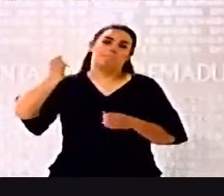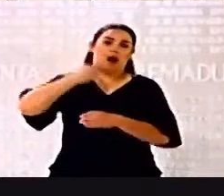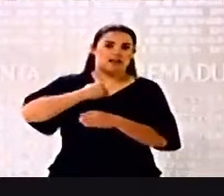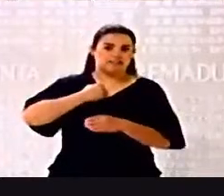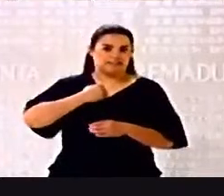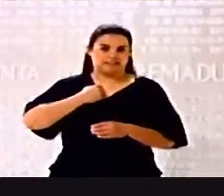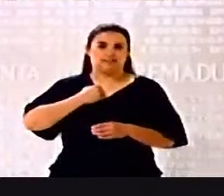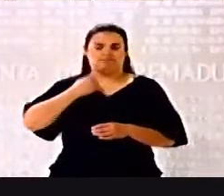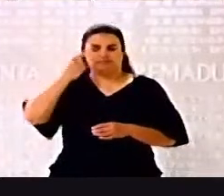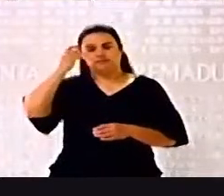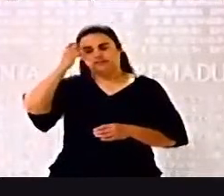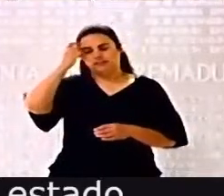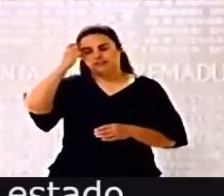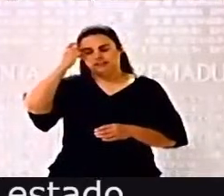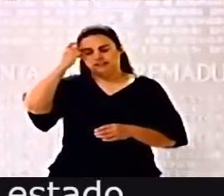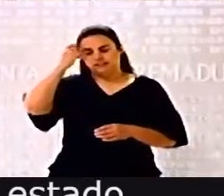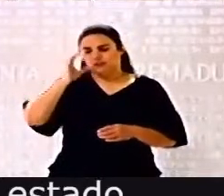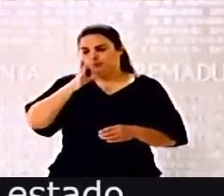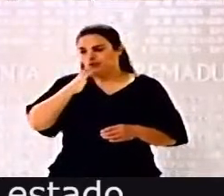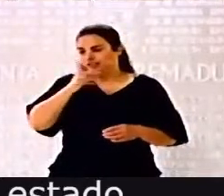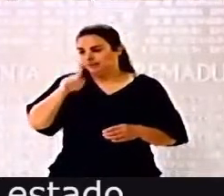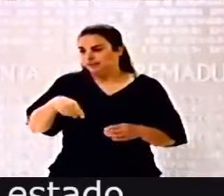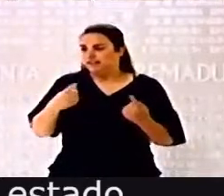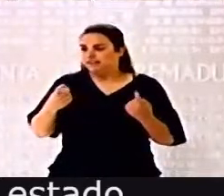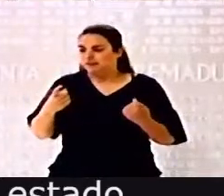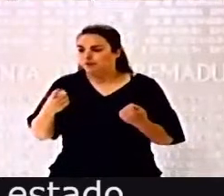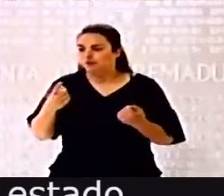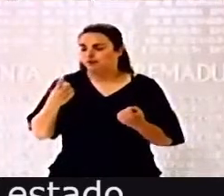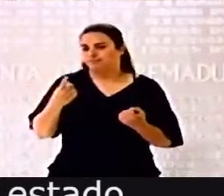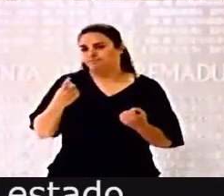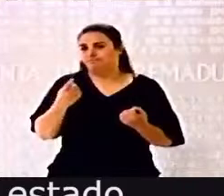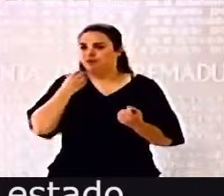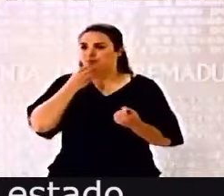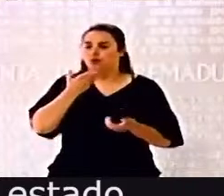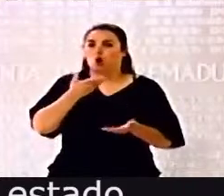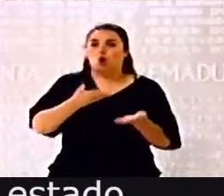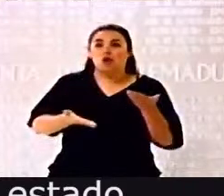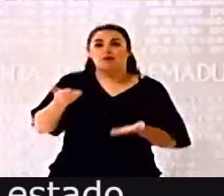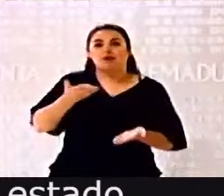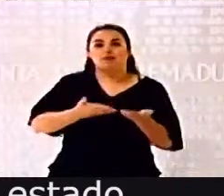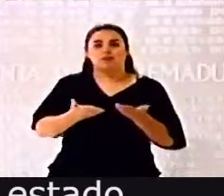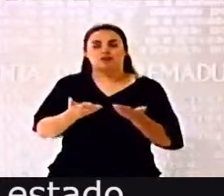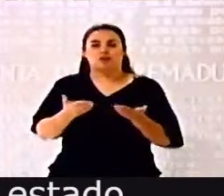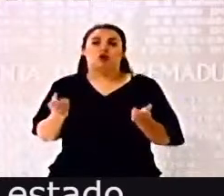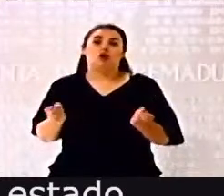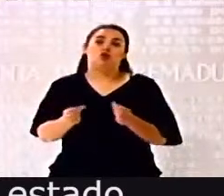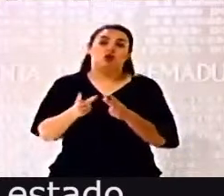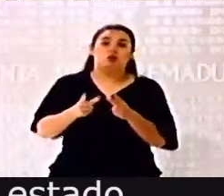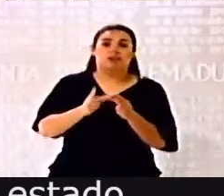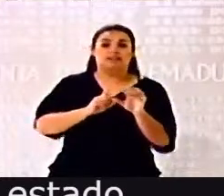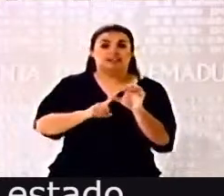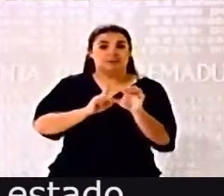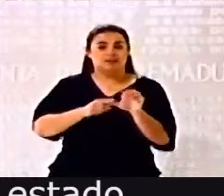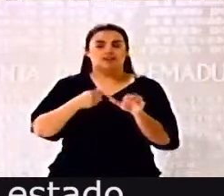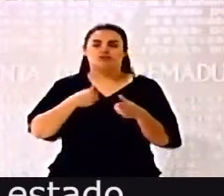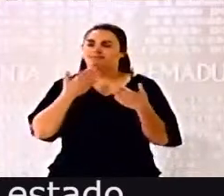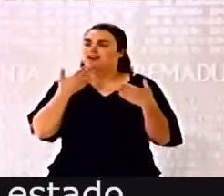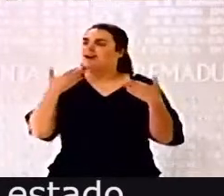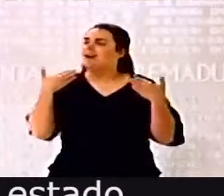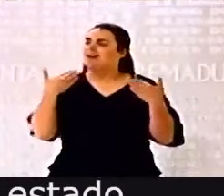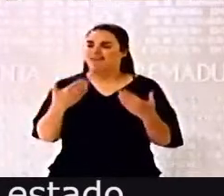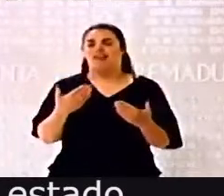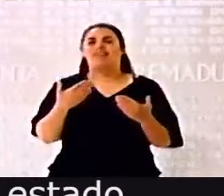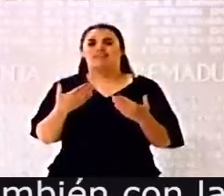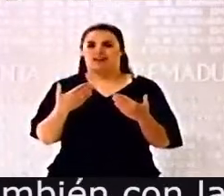y porque es necesario haber contado también con la colaboración de la sociedad extremeña, a la que le estoy